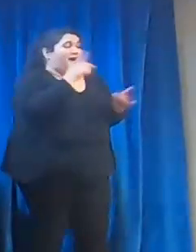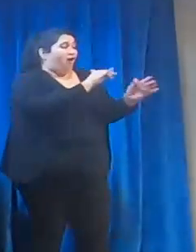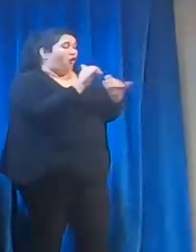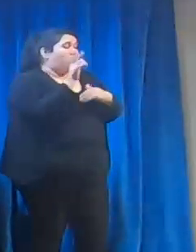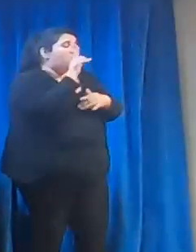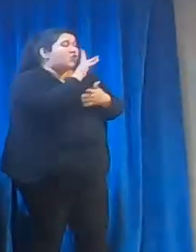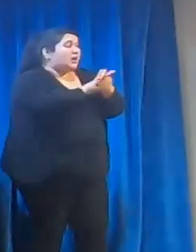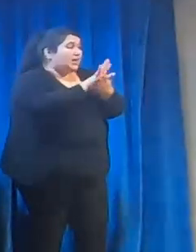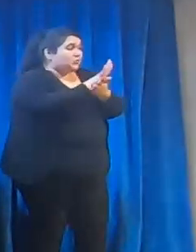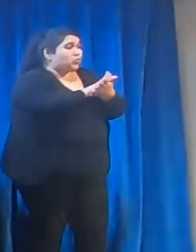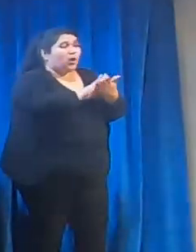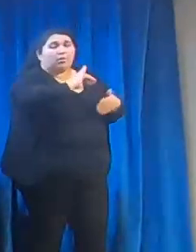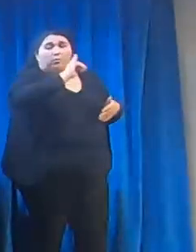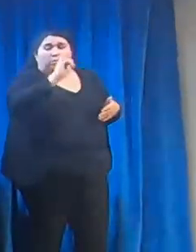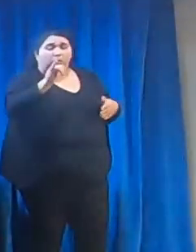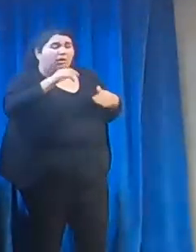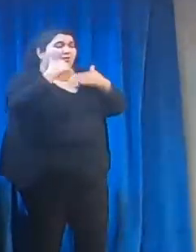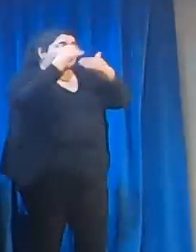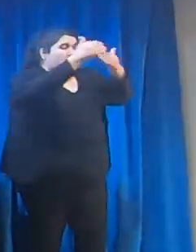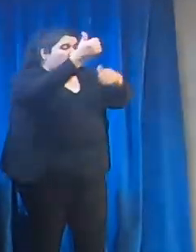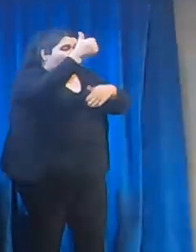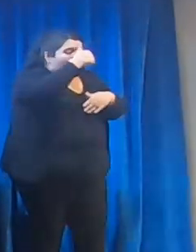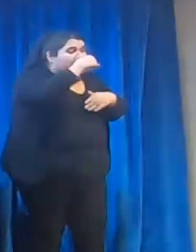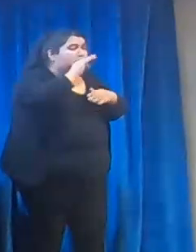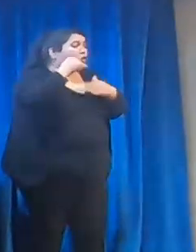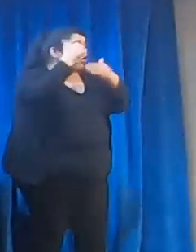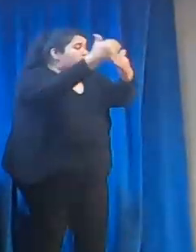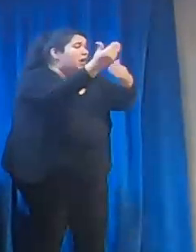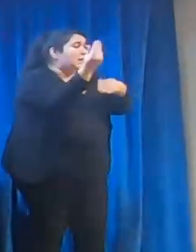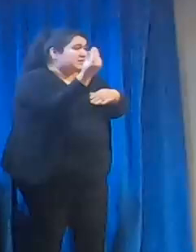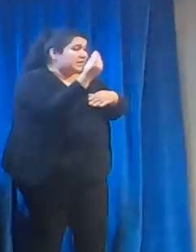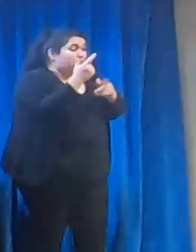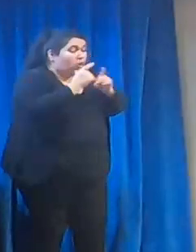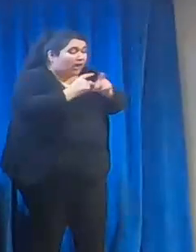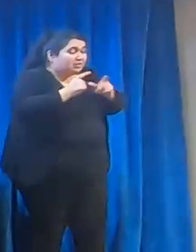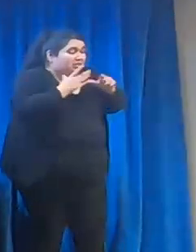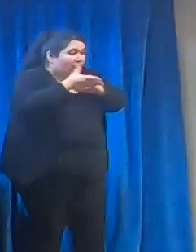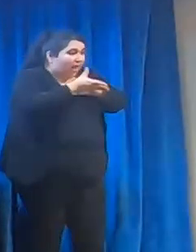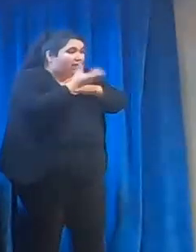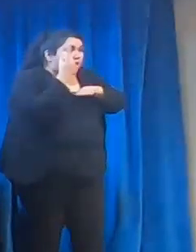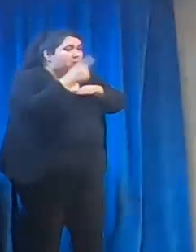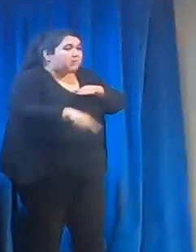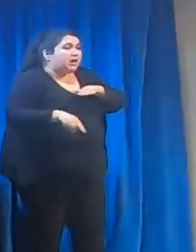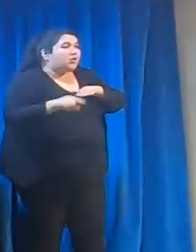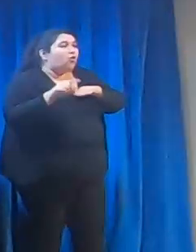Damián, disculpa, me lo pasamos para el domingo, lo pasamos para el sábado, pero tengo esta entrada. La que no me lo